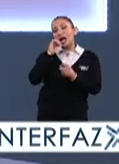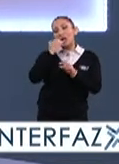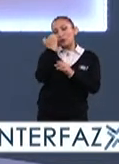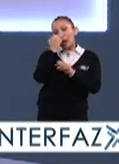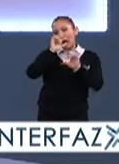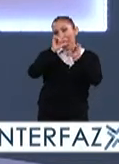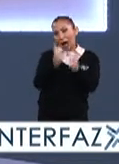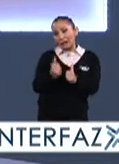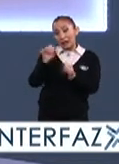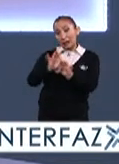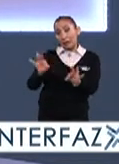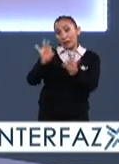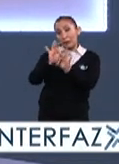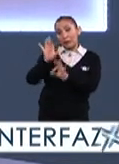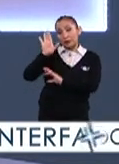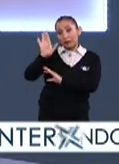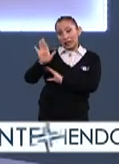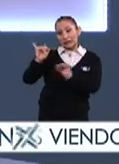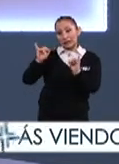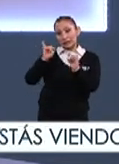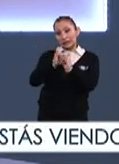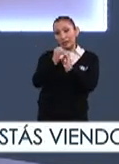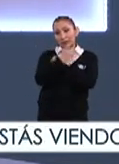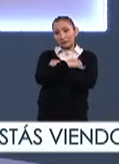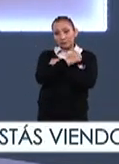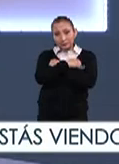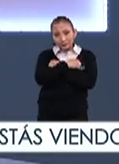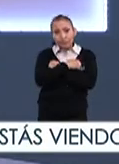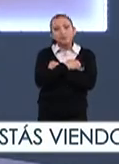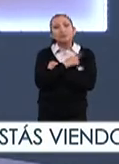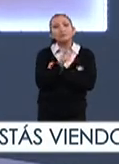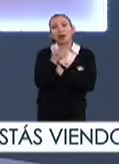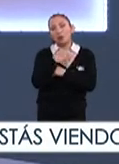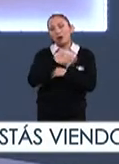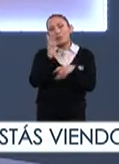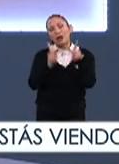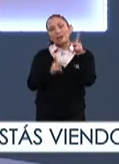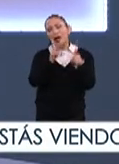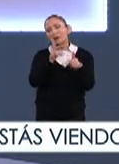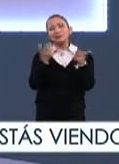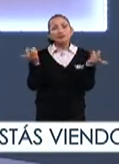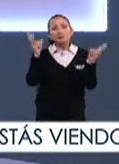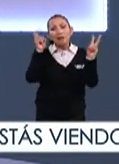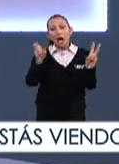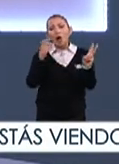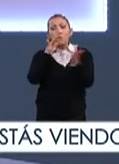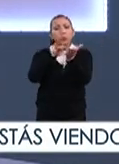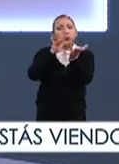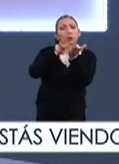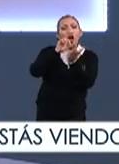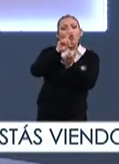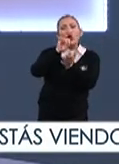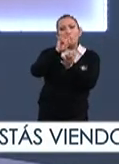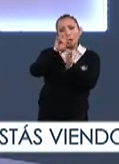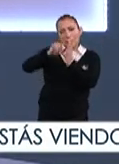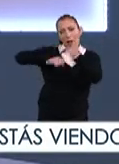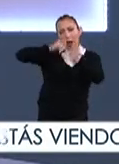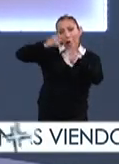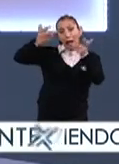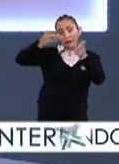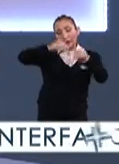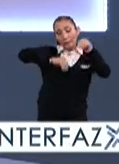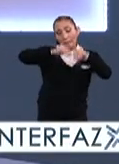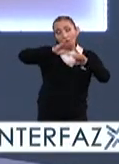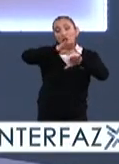esa pues importantísima institución educativa. Y bueno, pues platicaremos de un documental precisamente que están